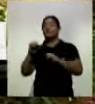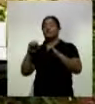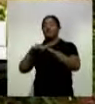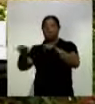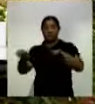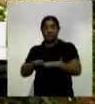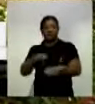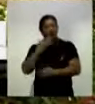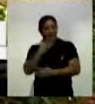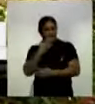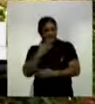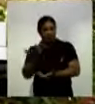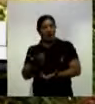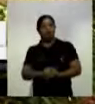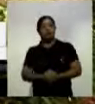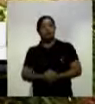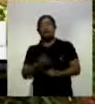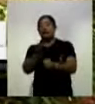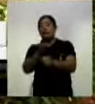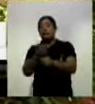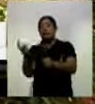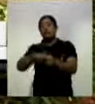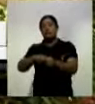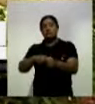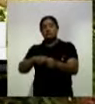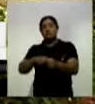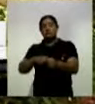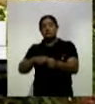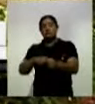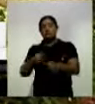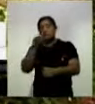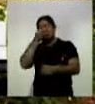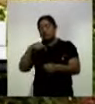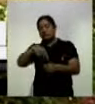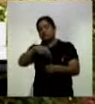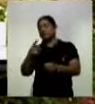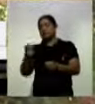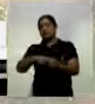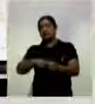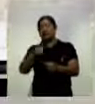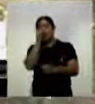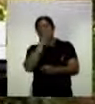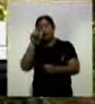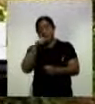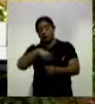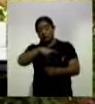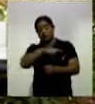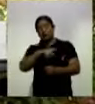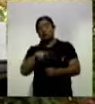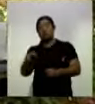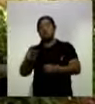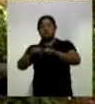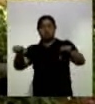muchísimo, se acaba de adherir a la nueva liga de balompié que están realizando el sector profesional y equipos de muy buen